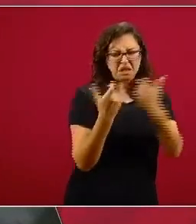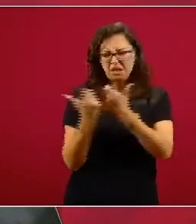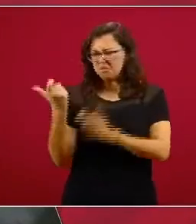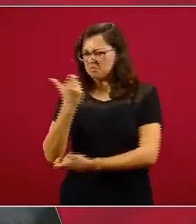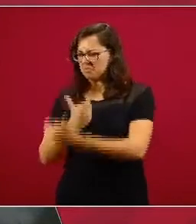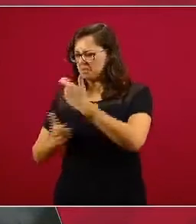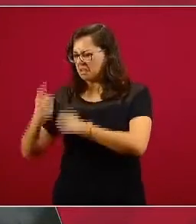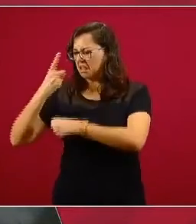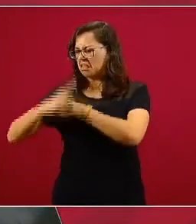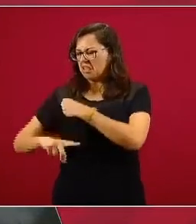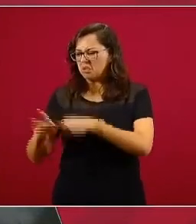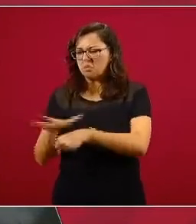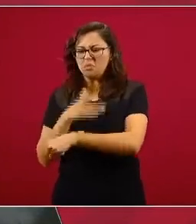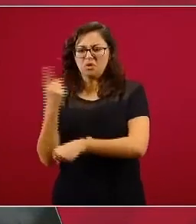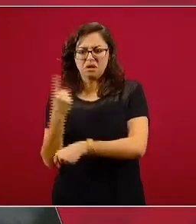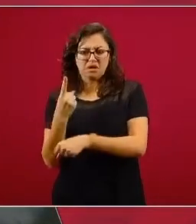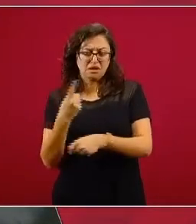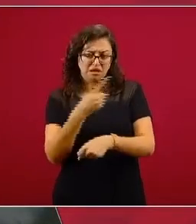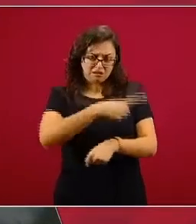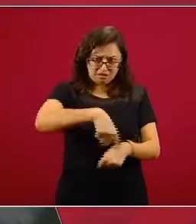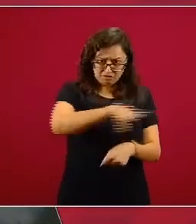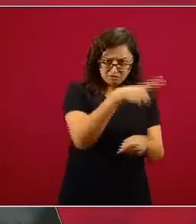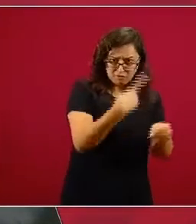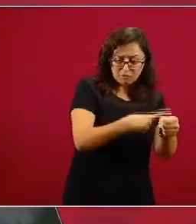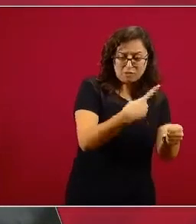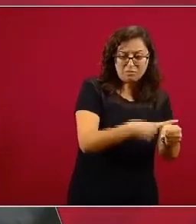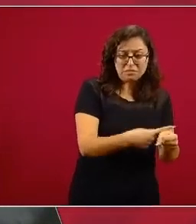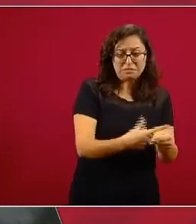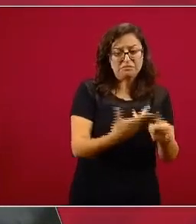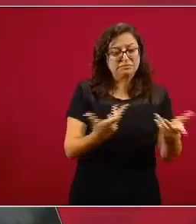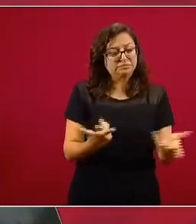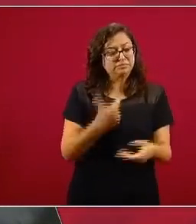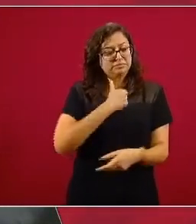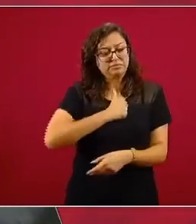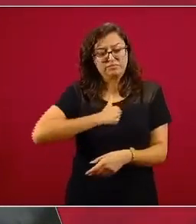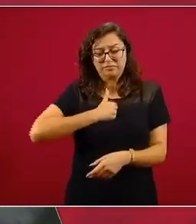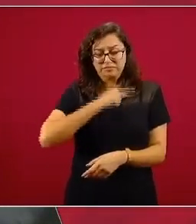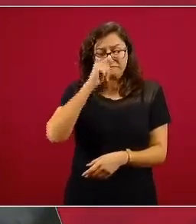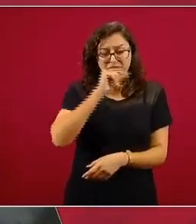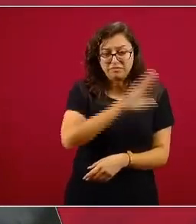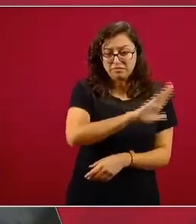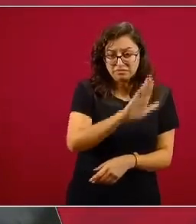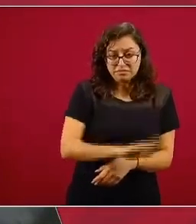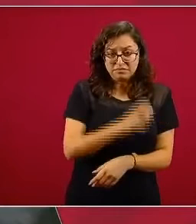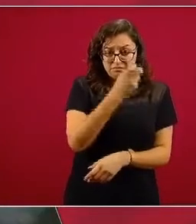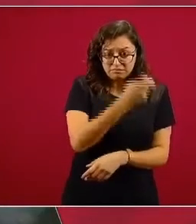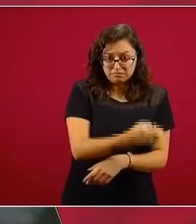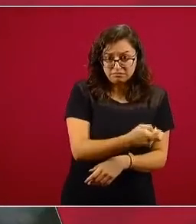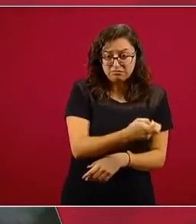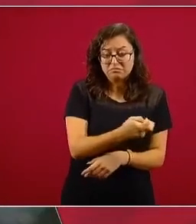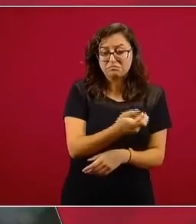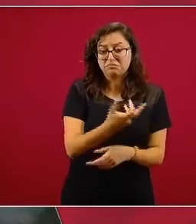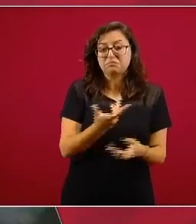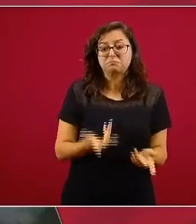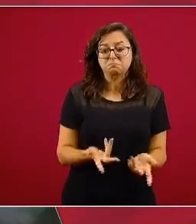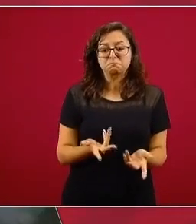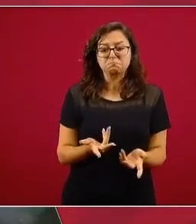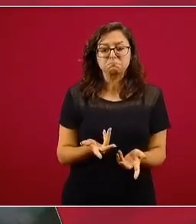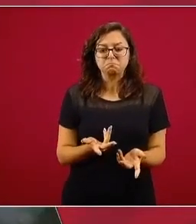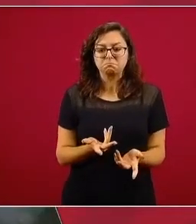No es por las personas que enferman y las que muy lamentablemente fallecen. Pueden tener una